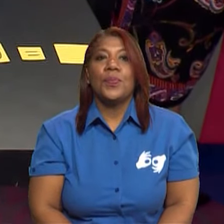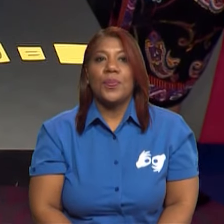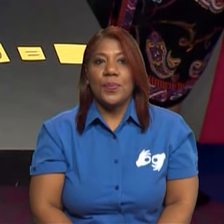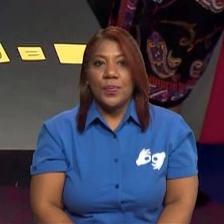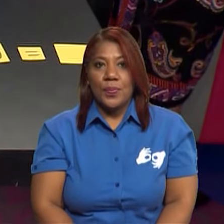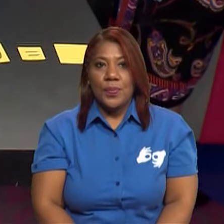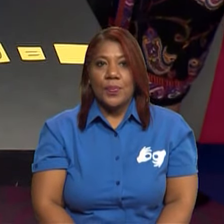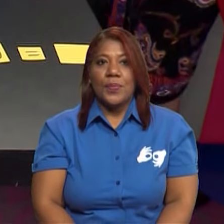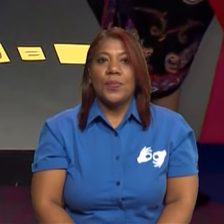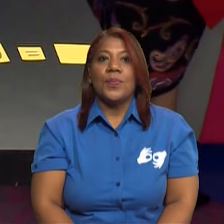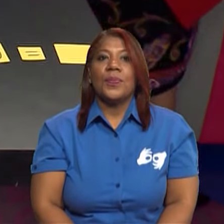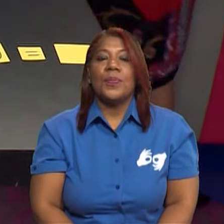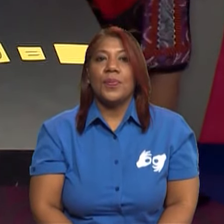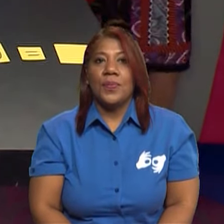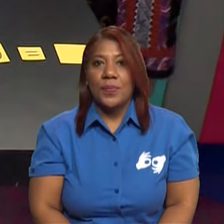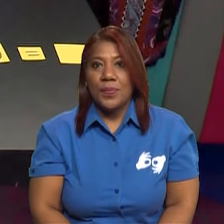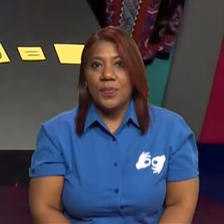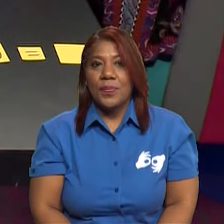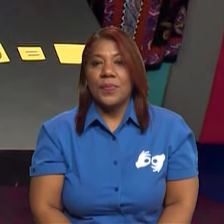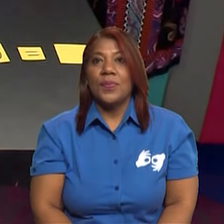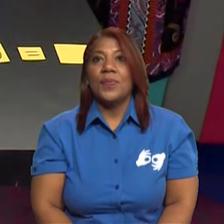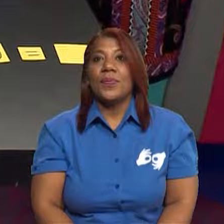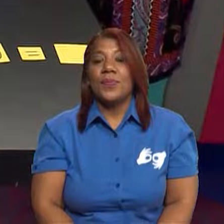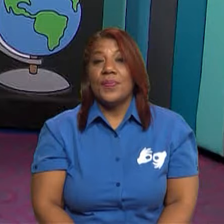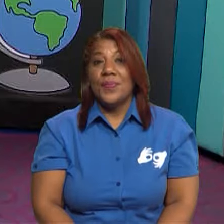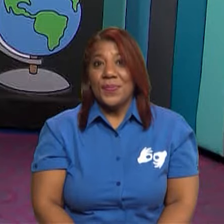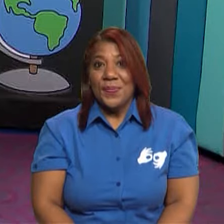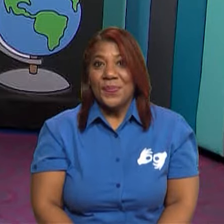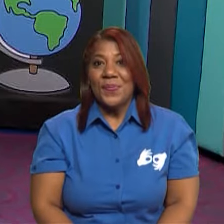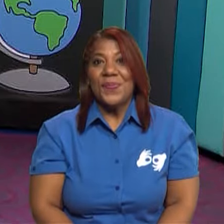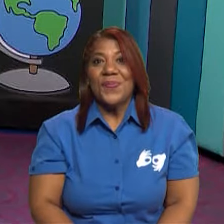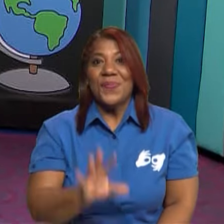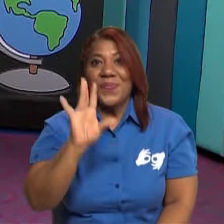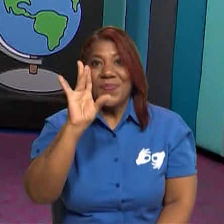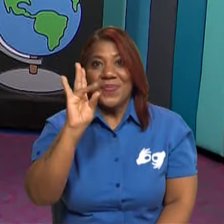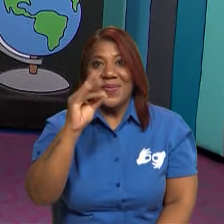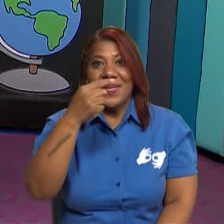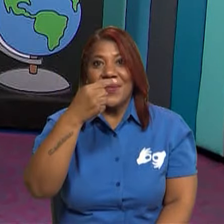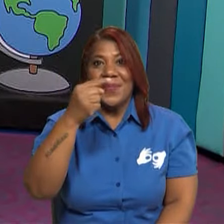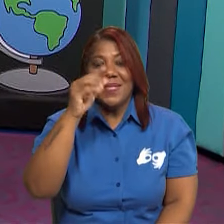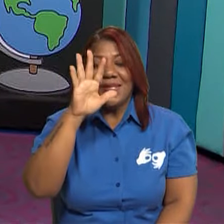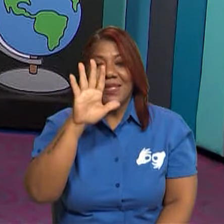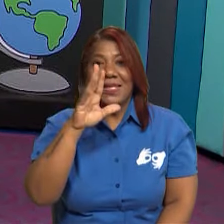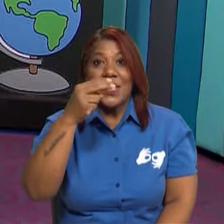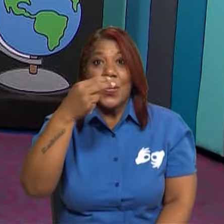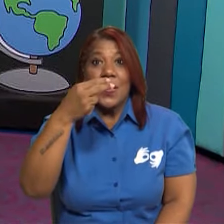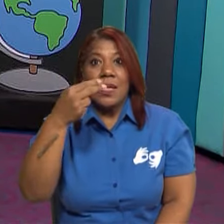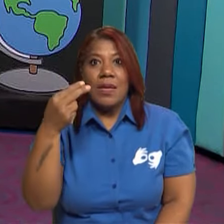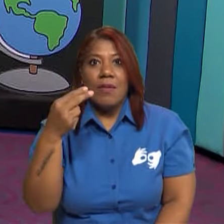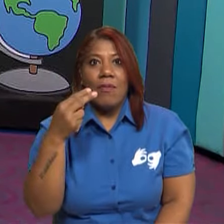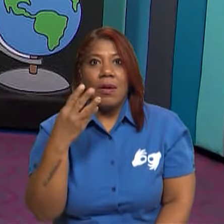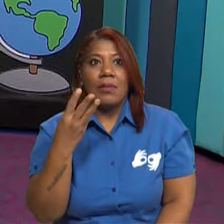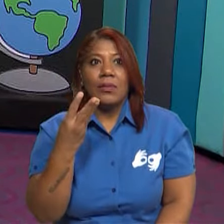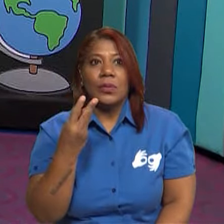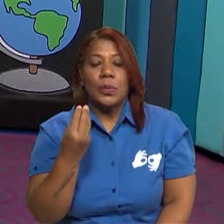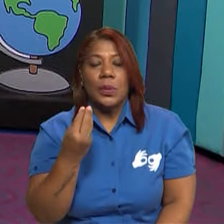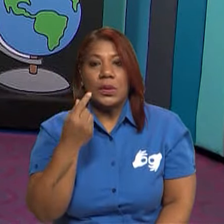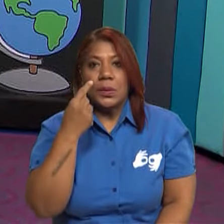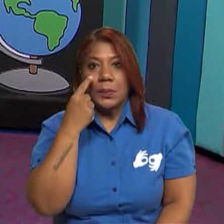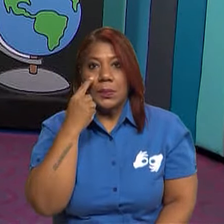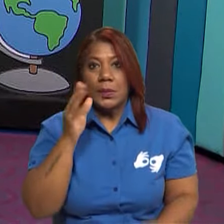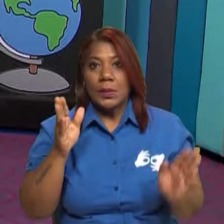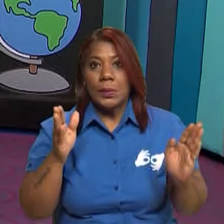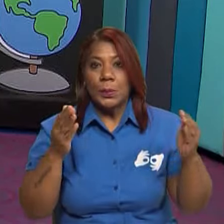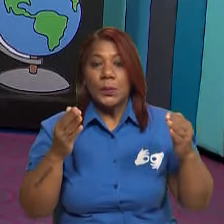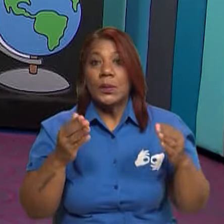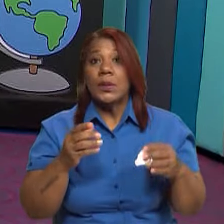bien. Ahora tengo una nueva operación, 7 menos 5. Entonces, aquí ustedes pueden observar en nuestra máquina